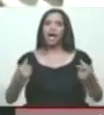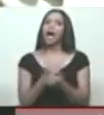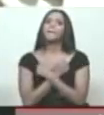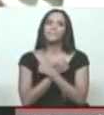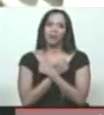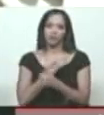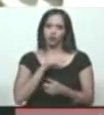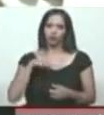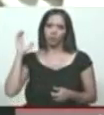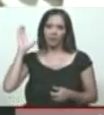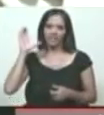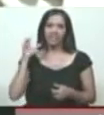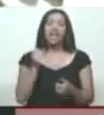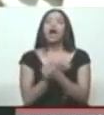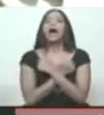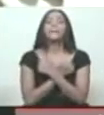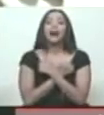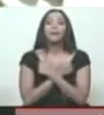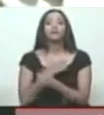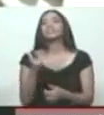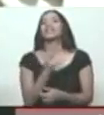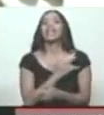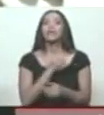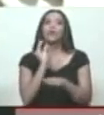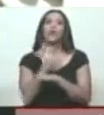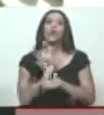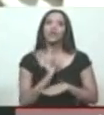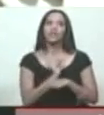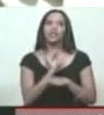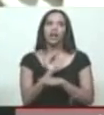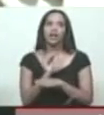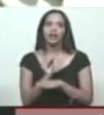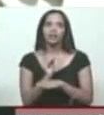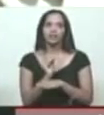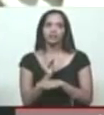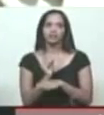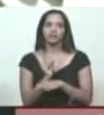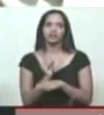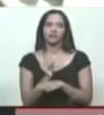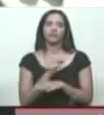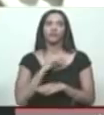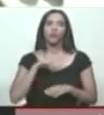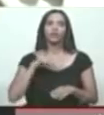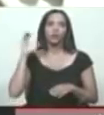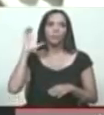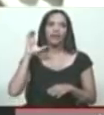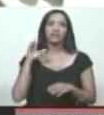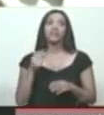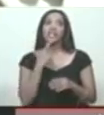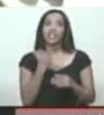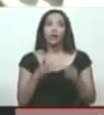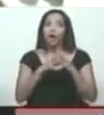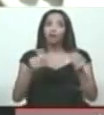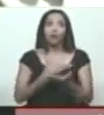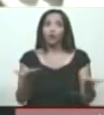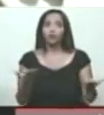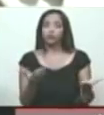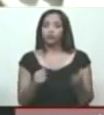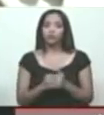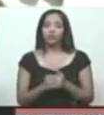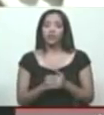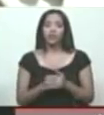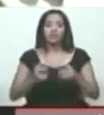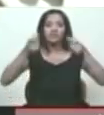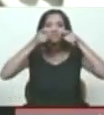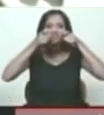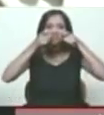nuestro país. Amamos y queremos proteger y preservar nuestro país. Les digo a todos, no bajen la guardia, que nadie baje la